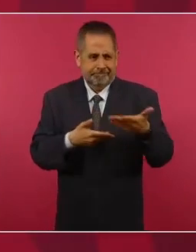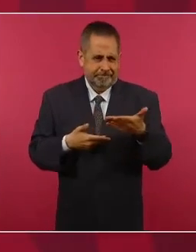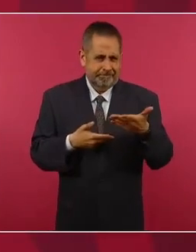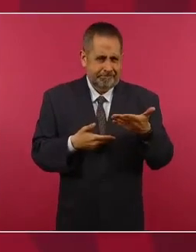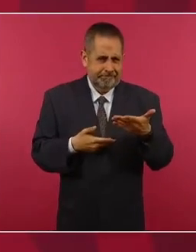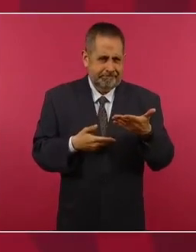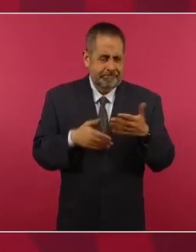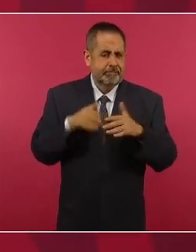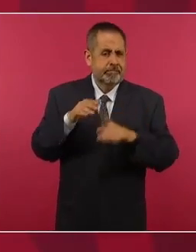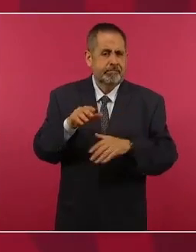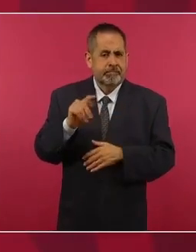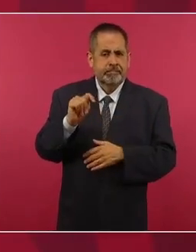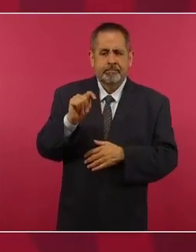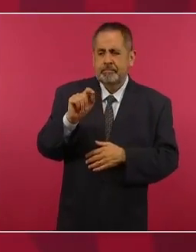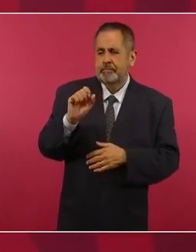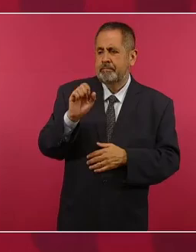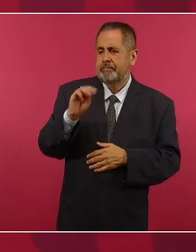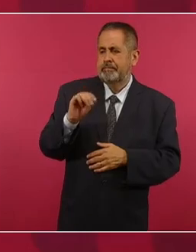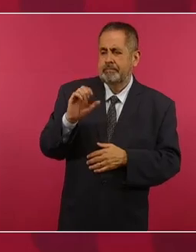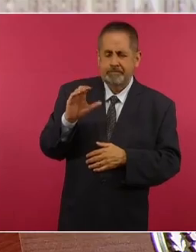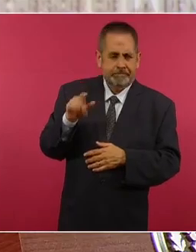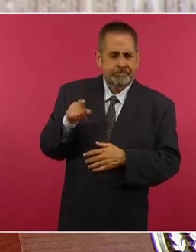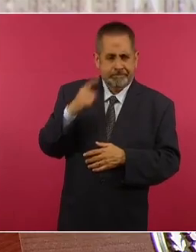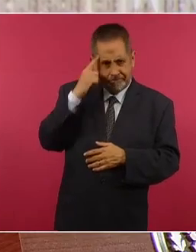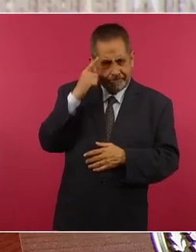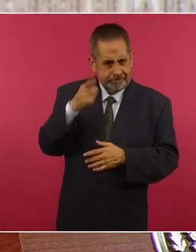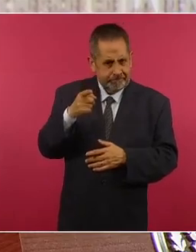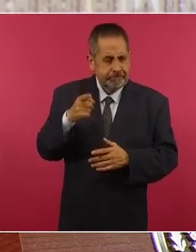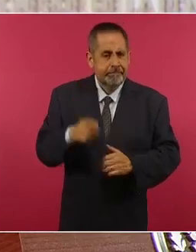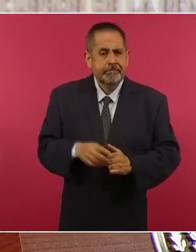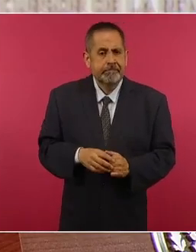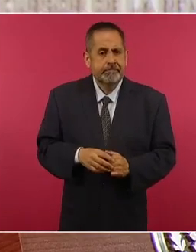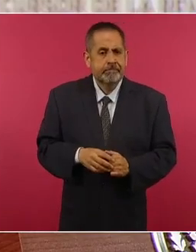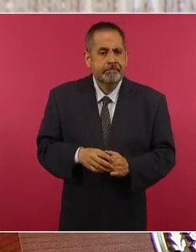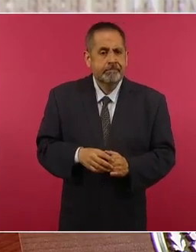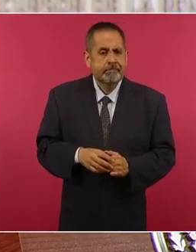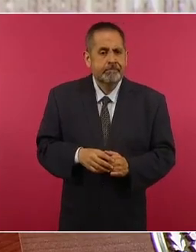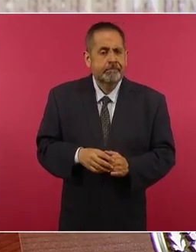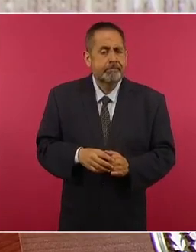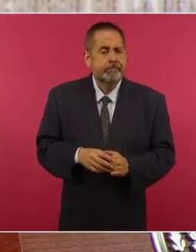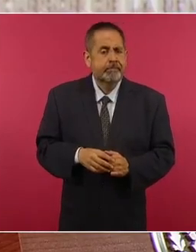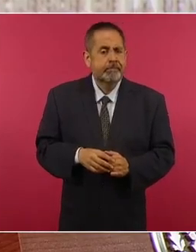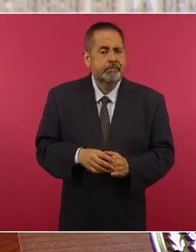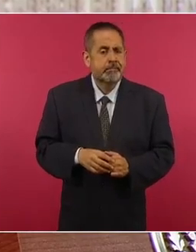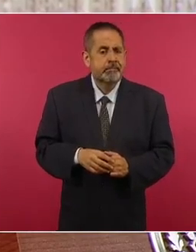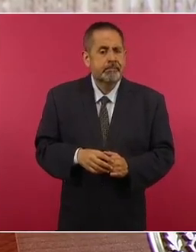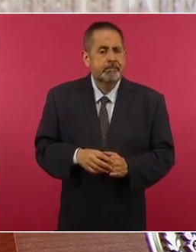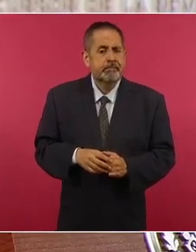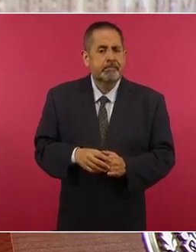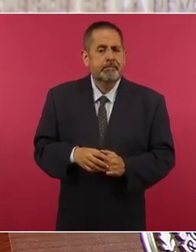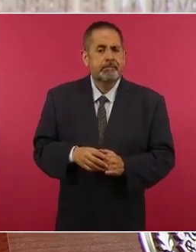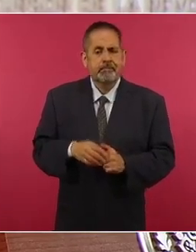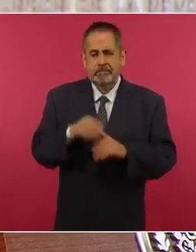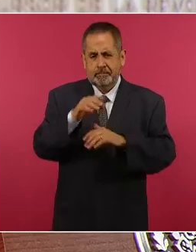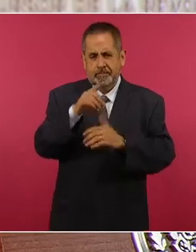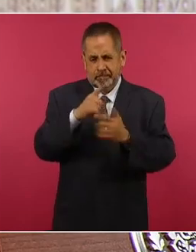del tratado por la cuestión